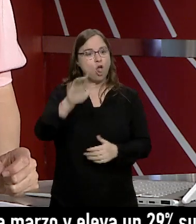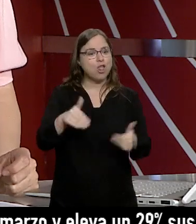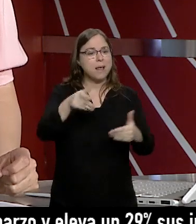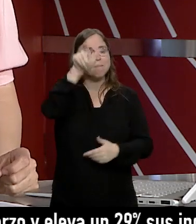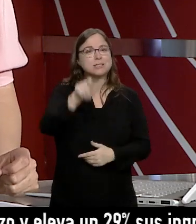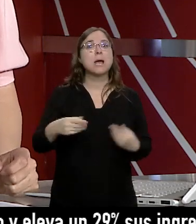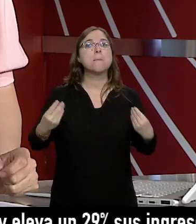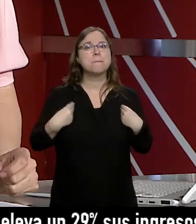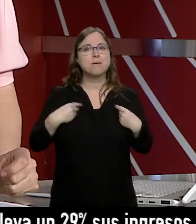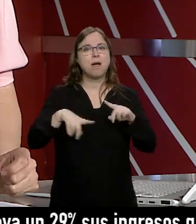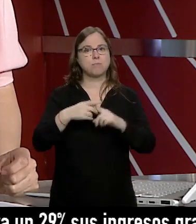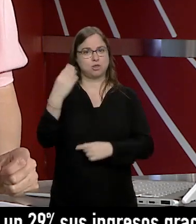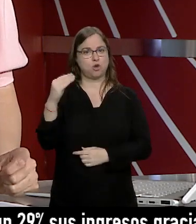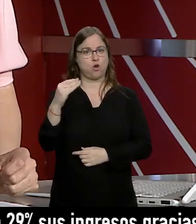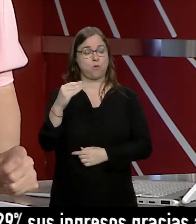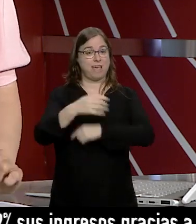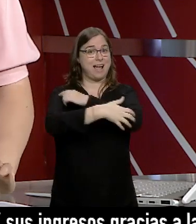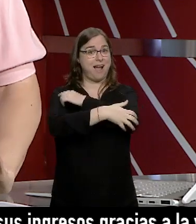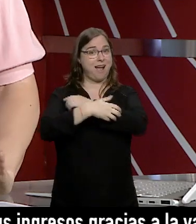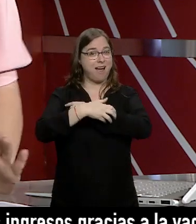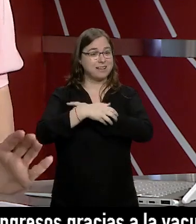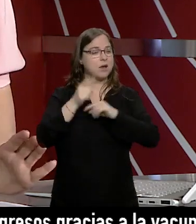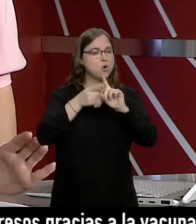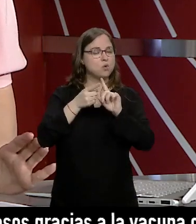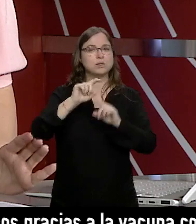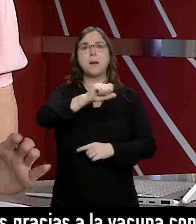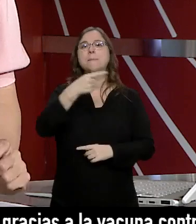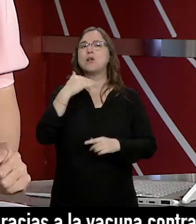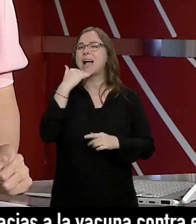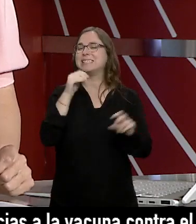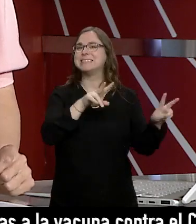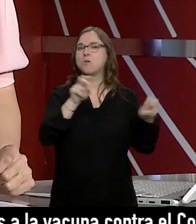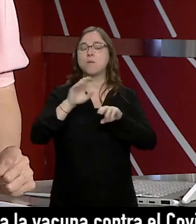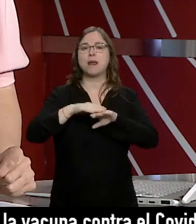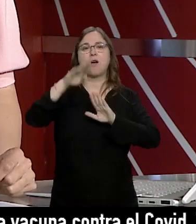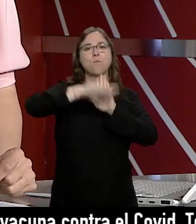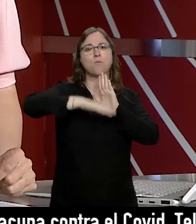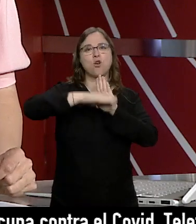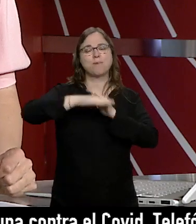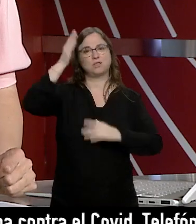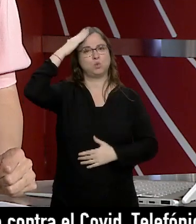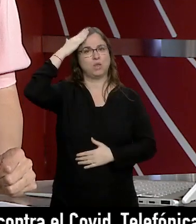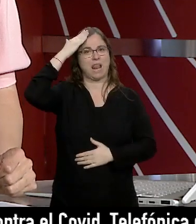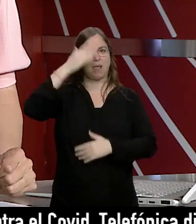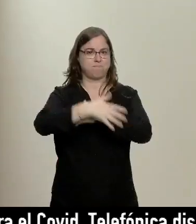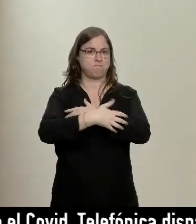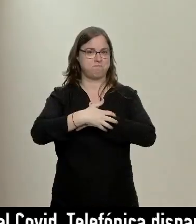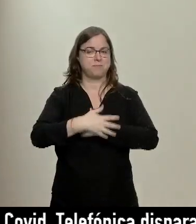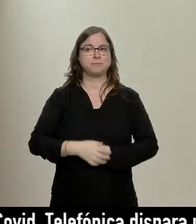y joven. La ONG va a destinar ese inmueble casi completamente nuevo a su programa de vivienda tutelada.